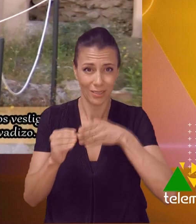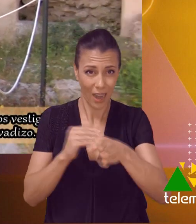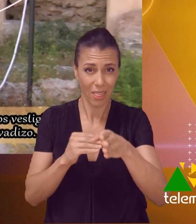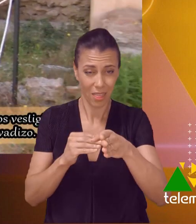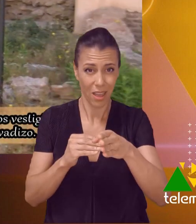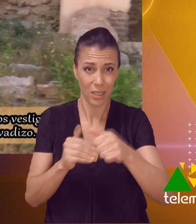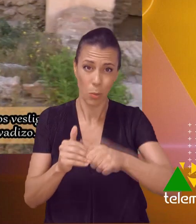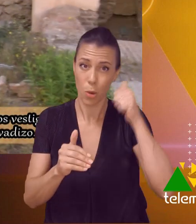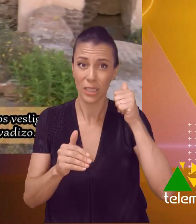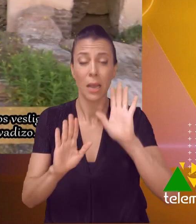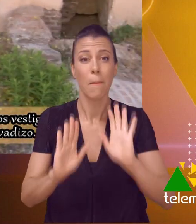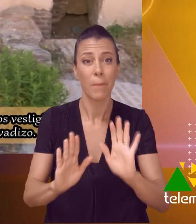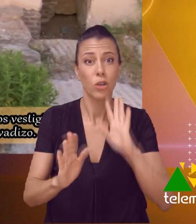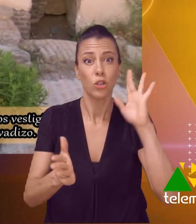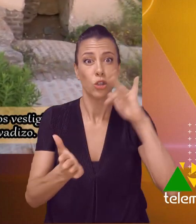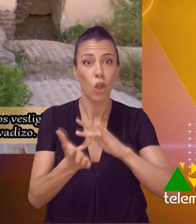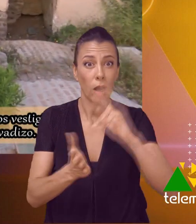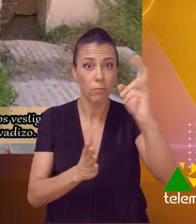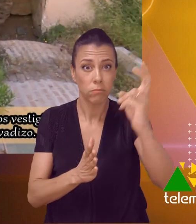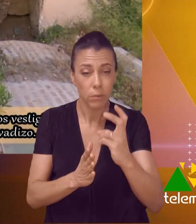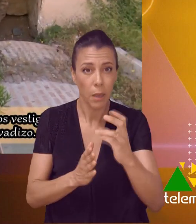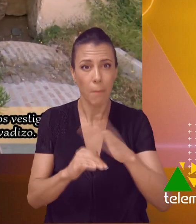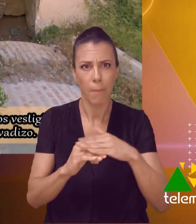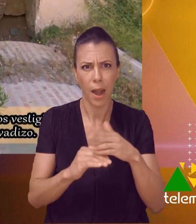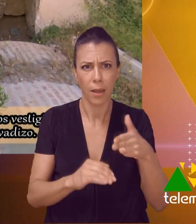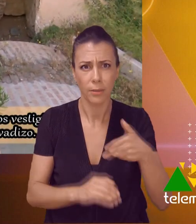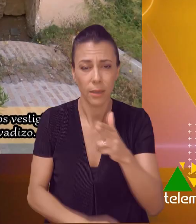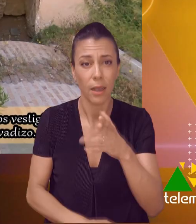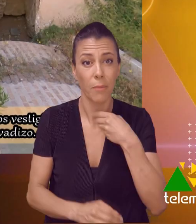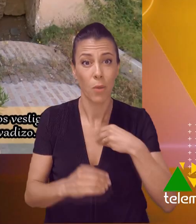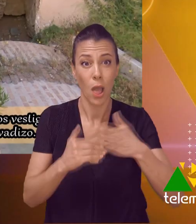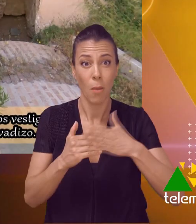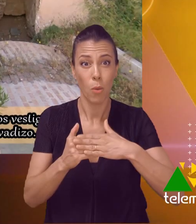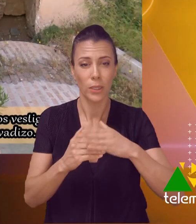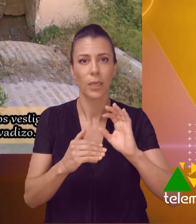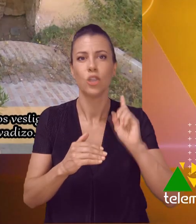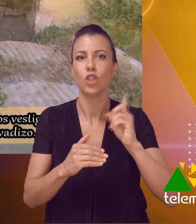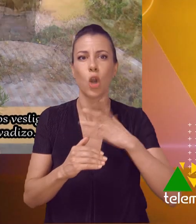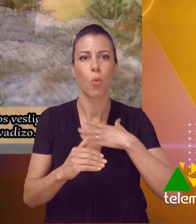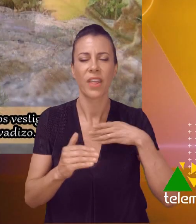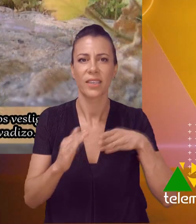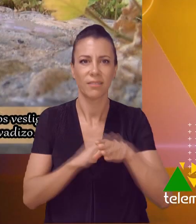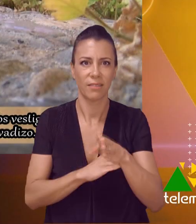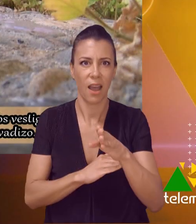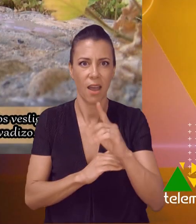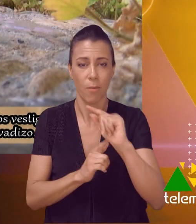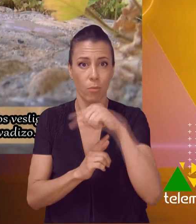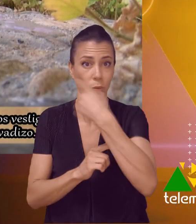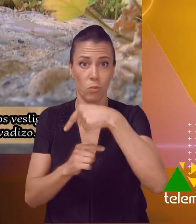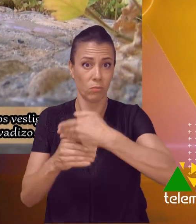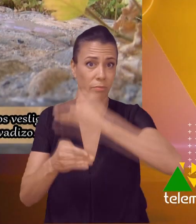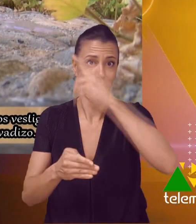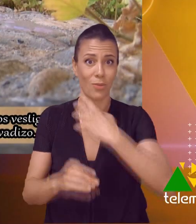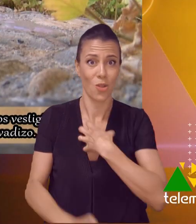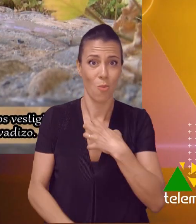de manera que en caso de atacar los enemigos a la puerta esta de la iglesia, solo pudieran entrar por aquel lado, porque aquí había muro, ahí está la